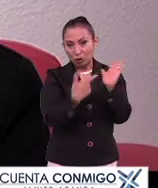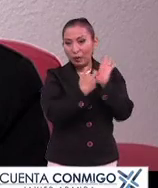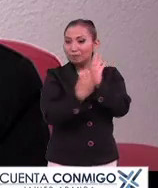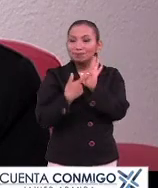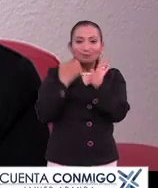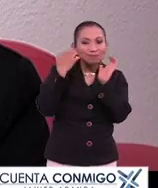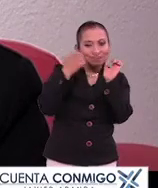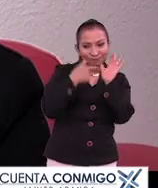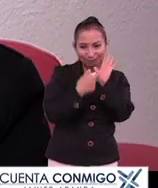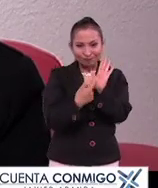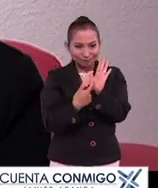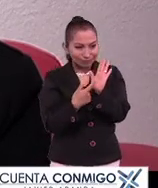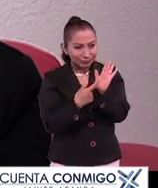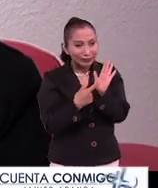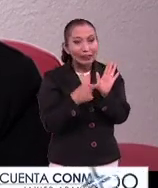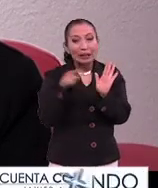libros,